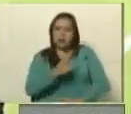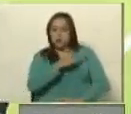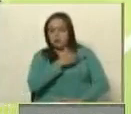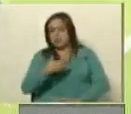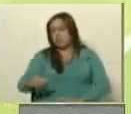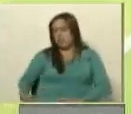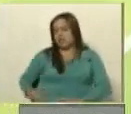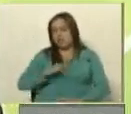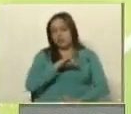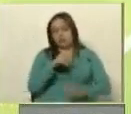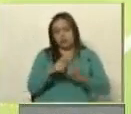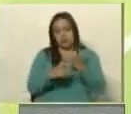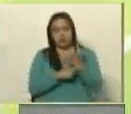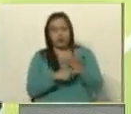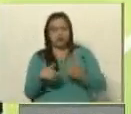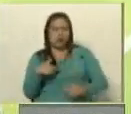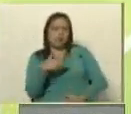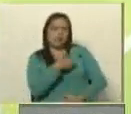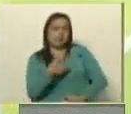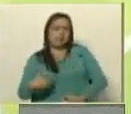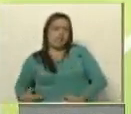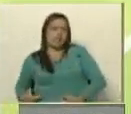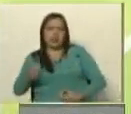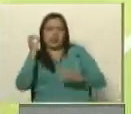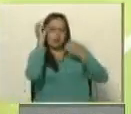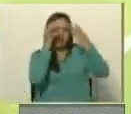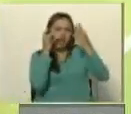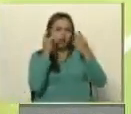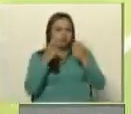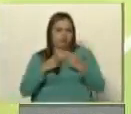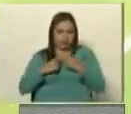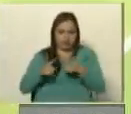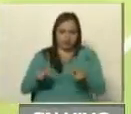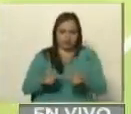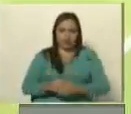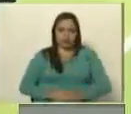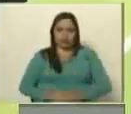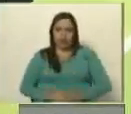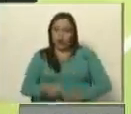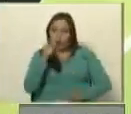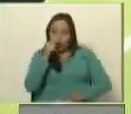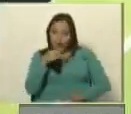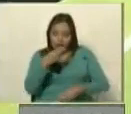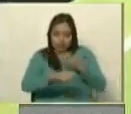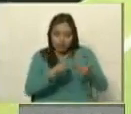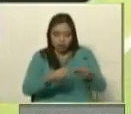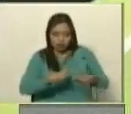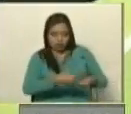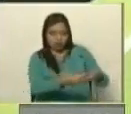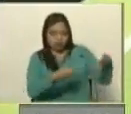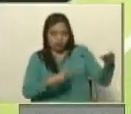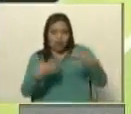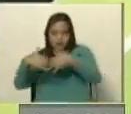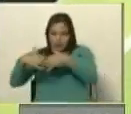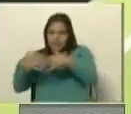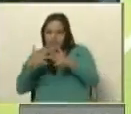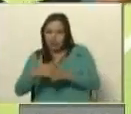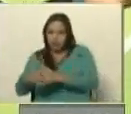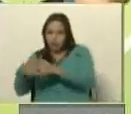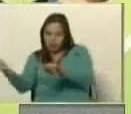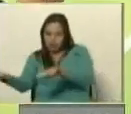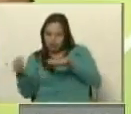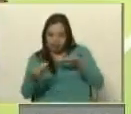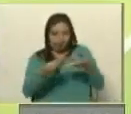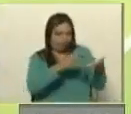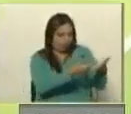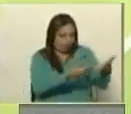presidente de Narnia, ¿será? Algo insólito que el hombre agarra y contrata una empresa en los Estados Unidos,